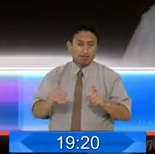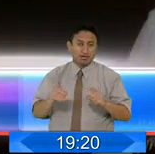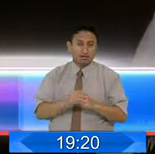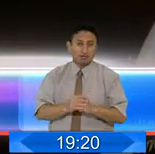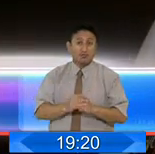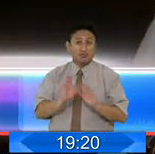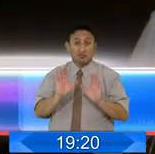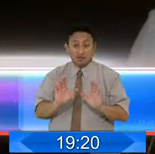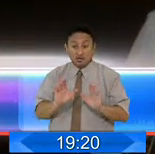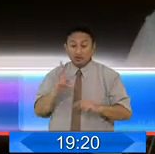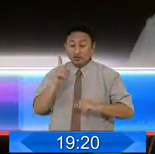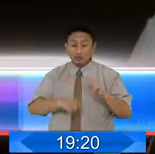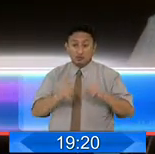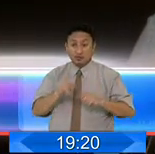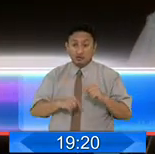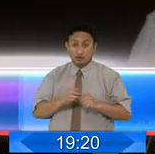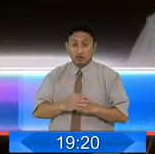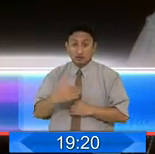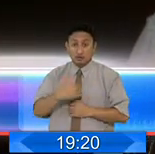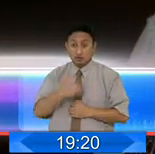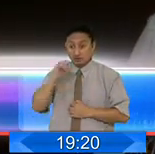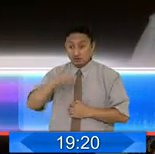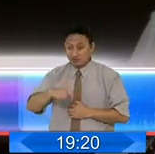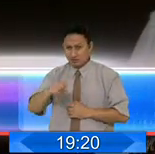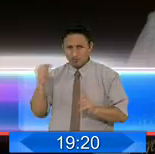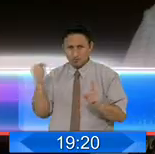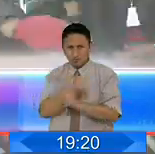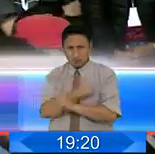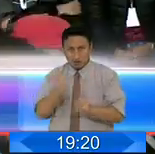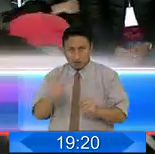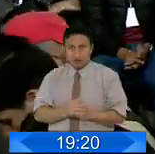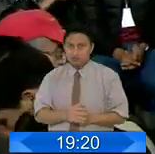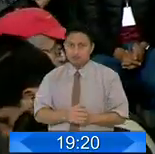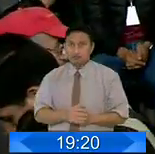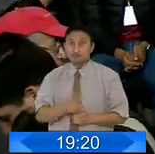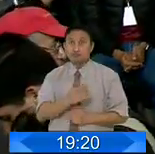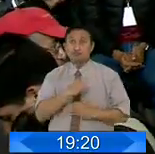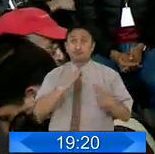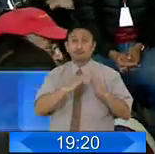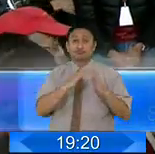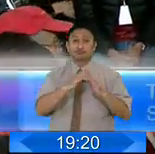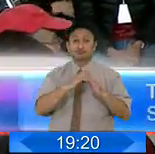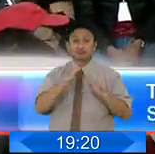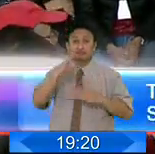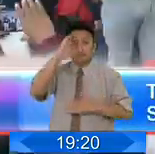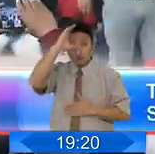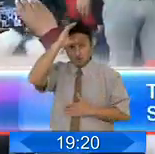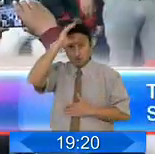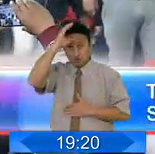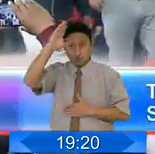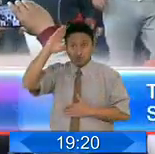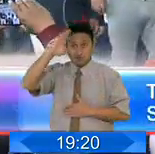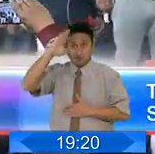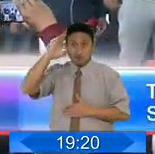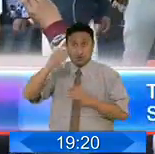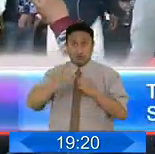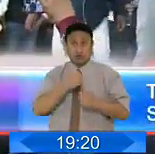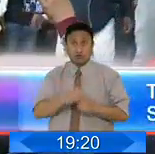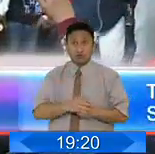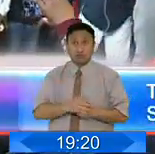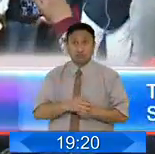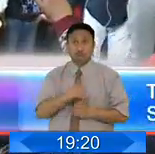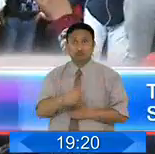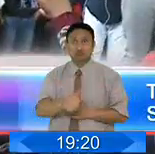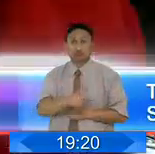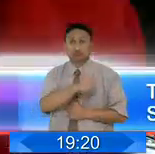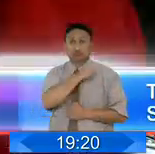en ningún caso da derecho para que haya violencia. En la Casa de la Cultura, un grupo de uniformados y comunicadores sociales fueron